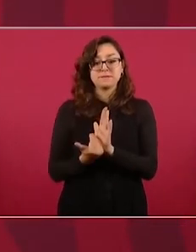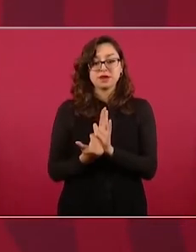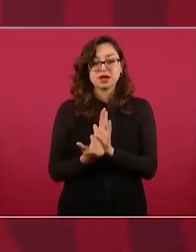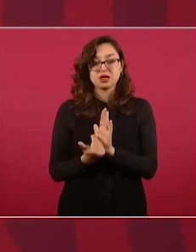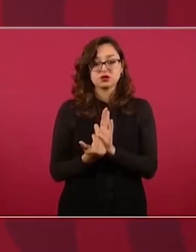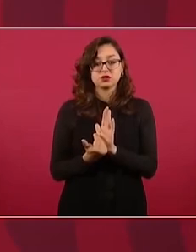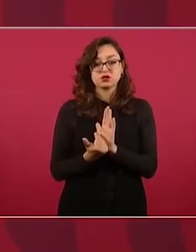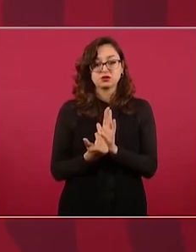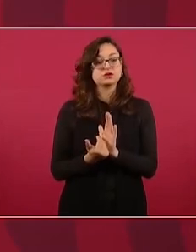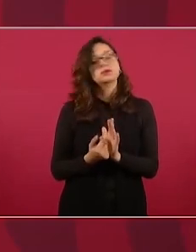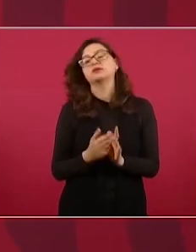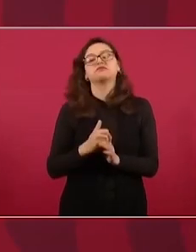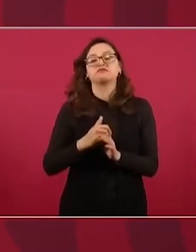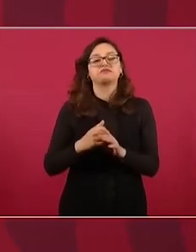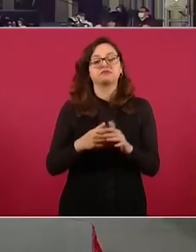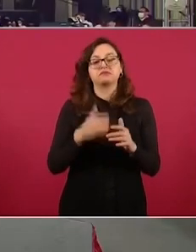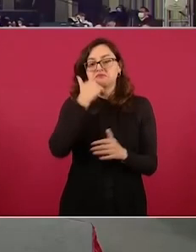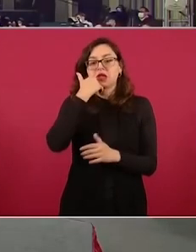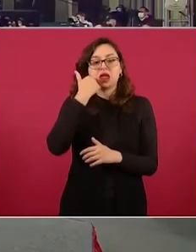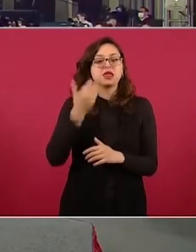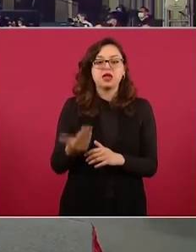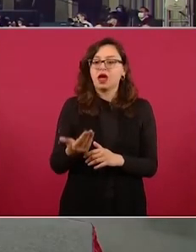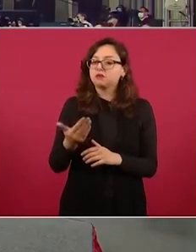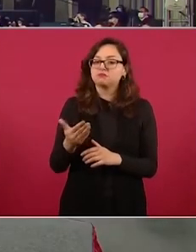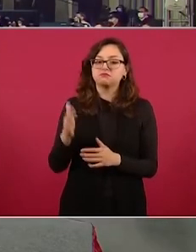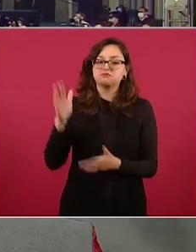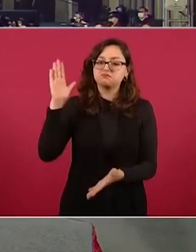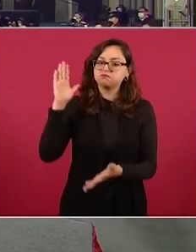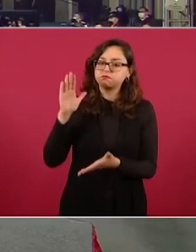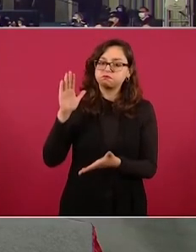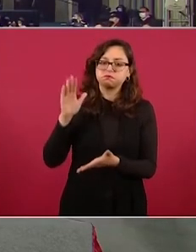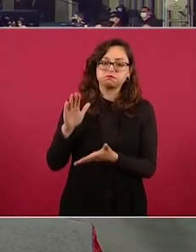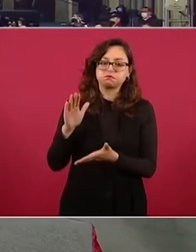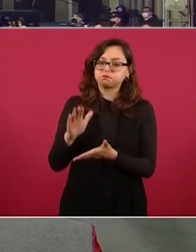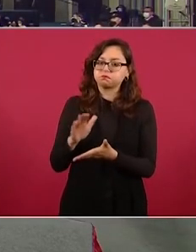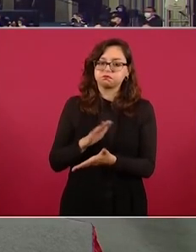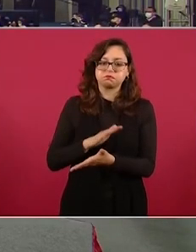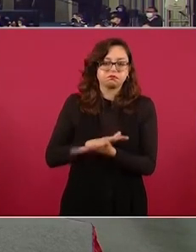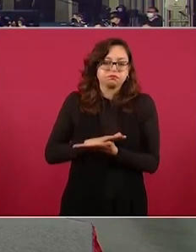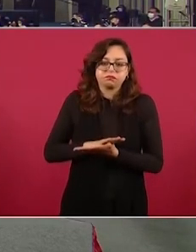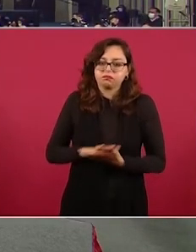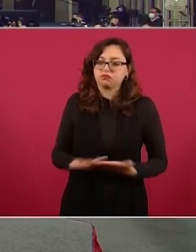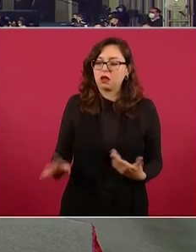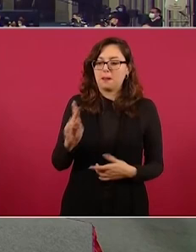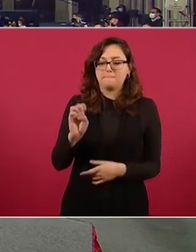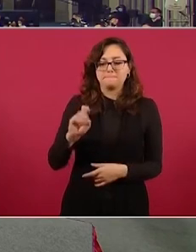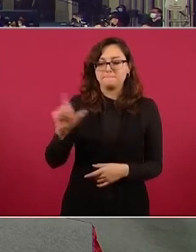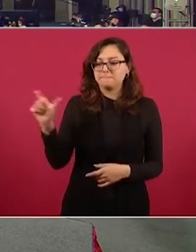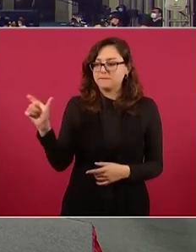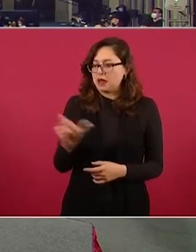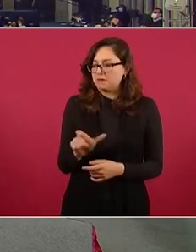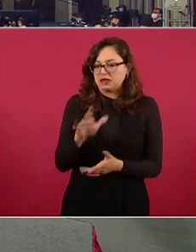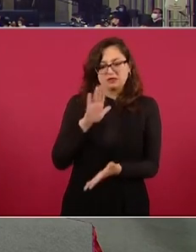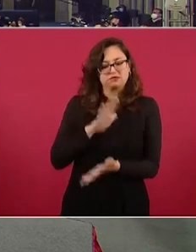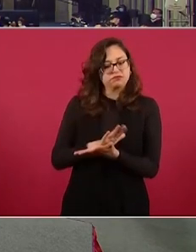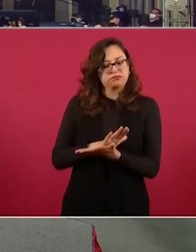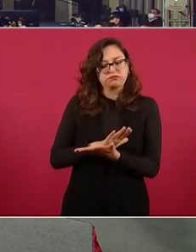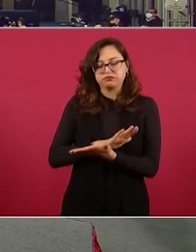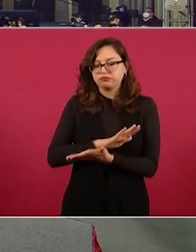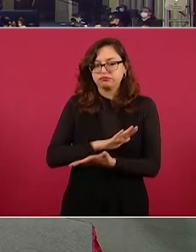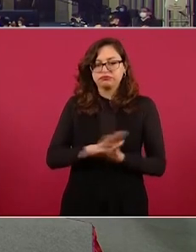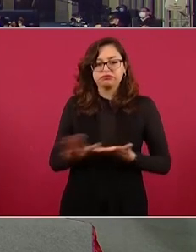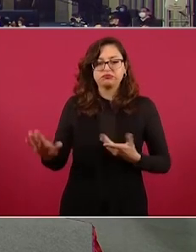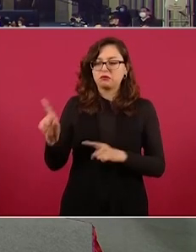Y iba así. O sea que estaríamos en